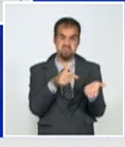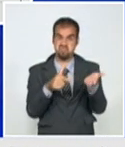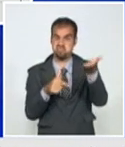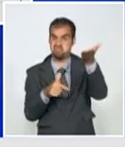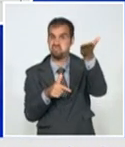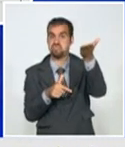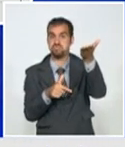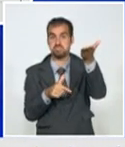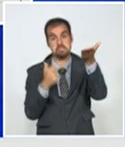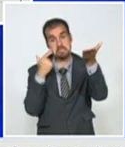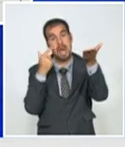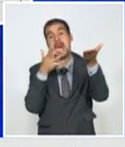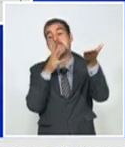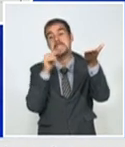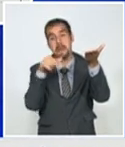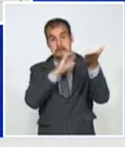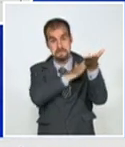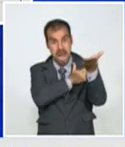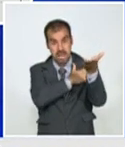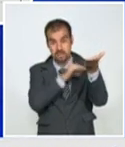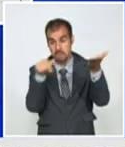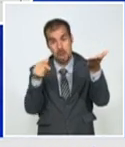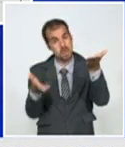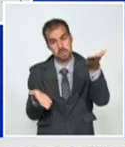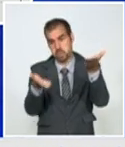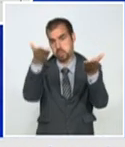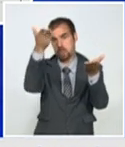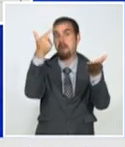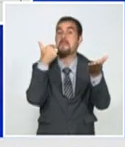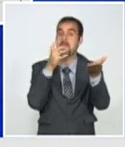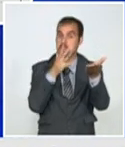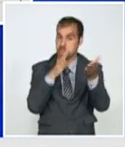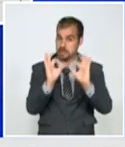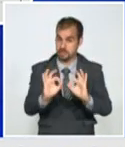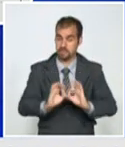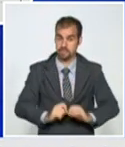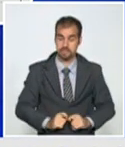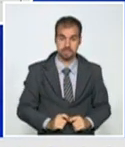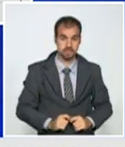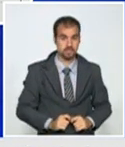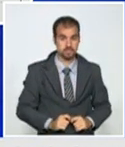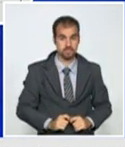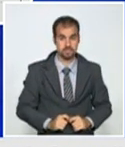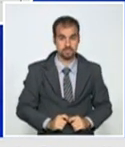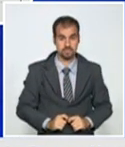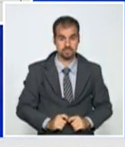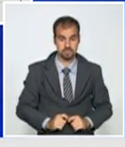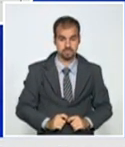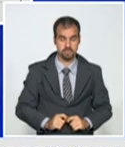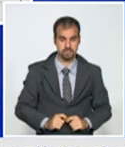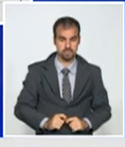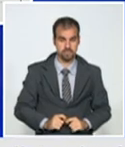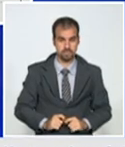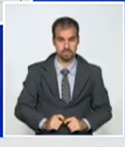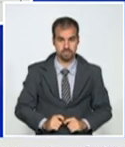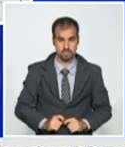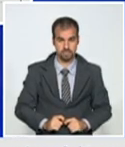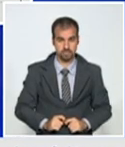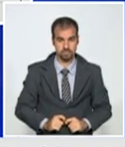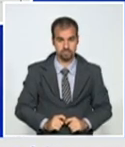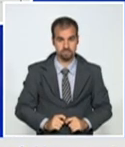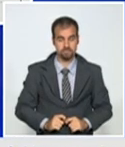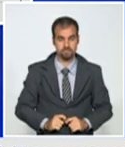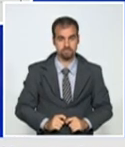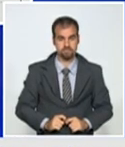la pandemia en Cuba, que fue de 23.004, con una cifra de acumulado en el mes de